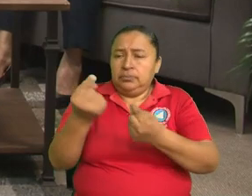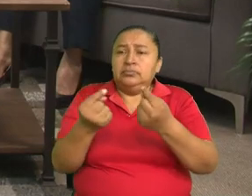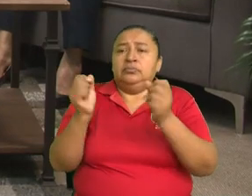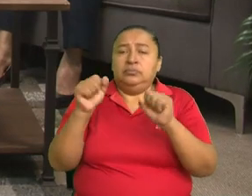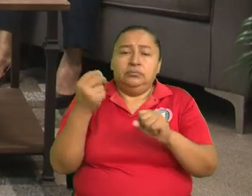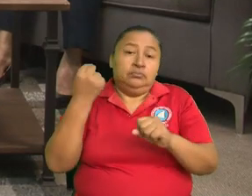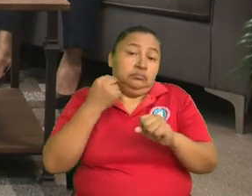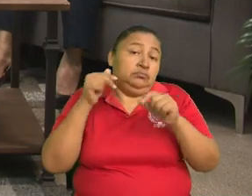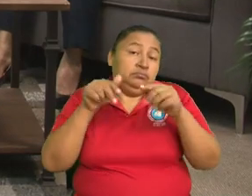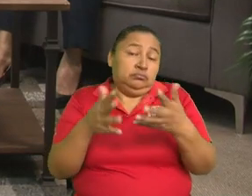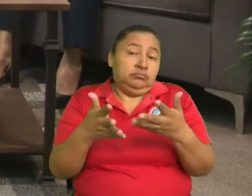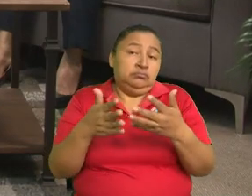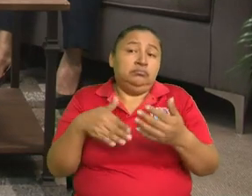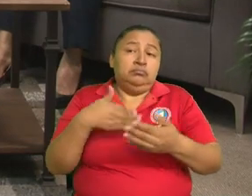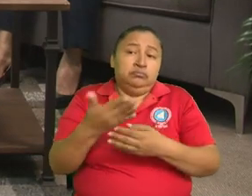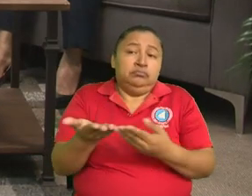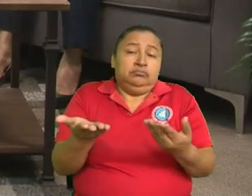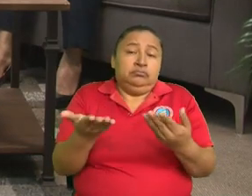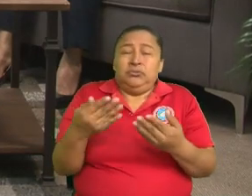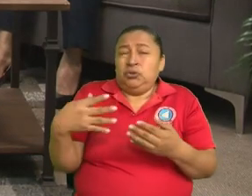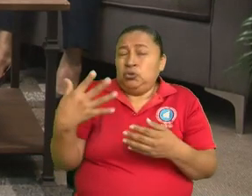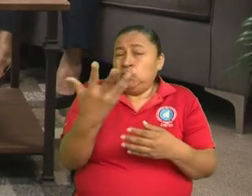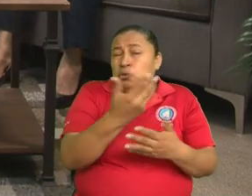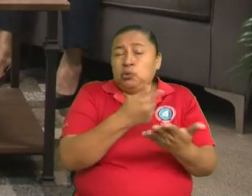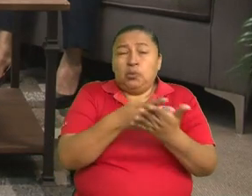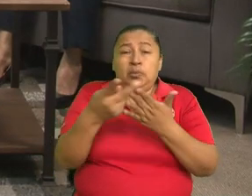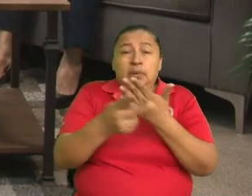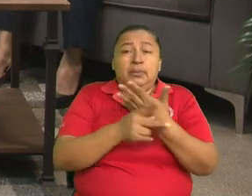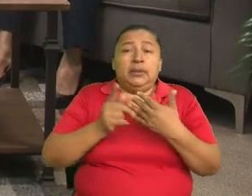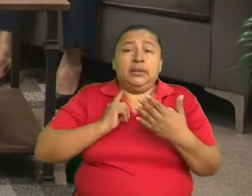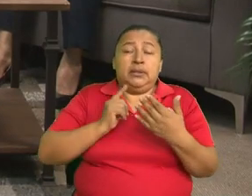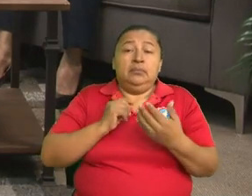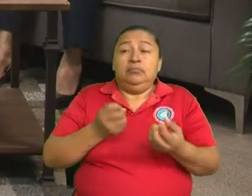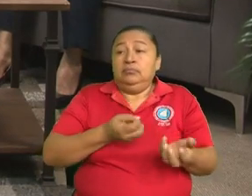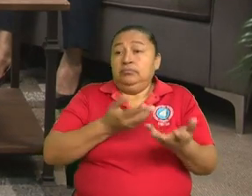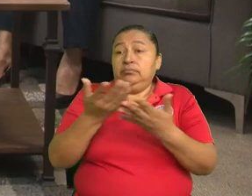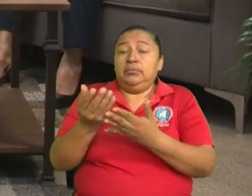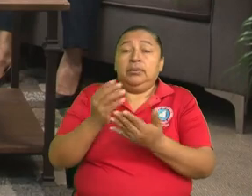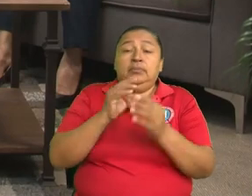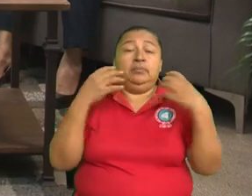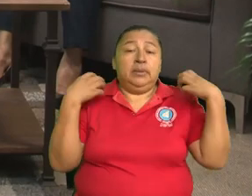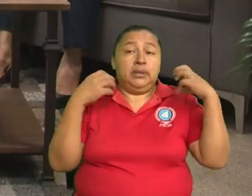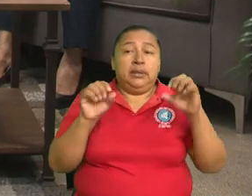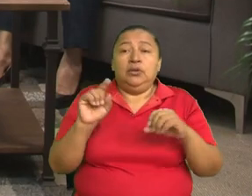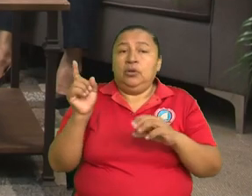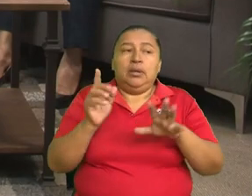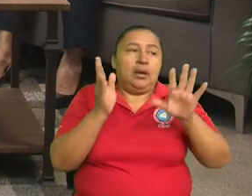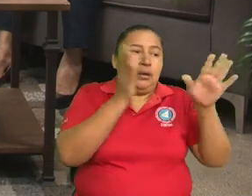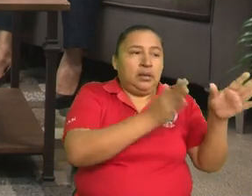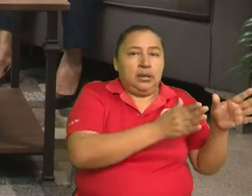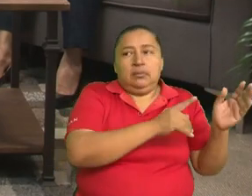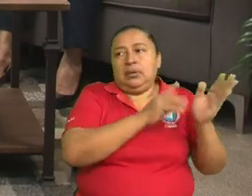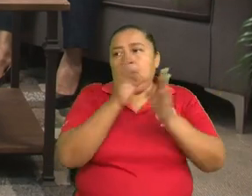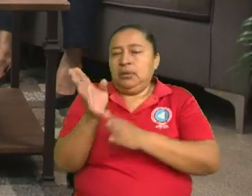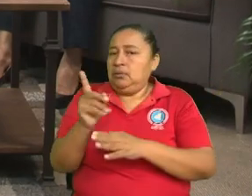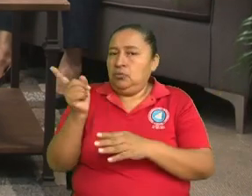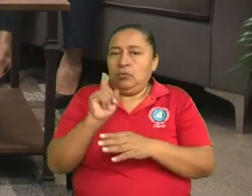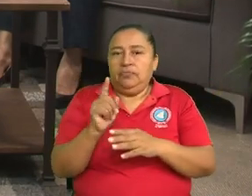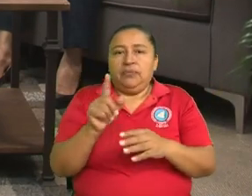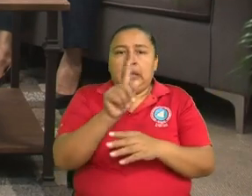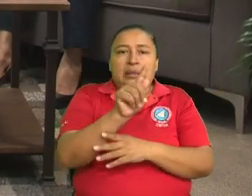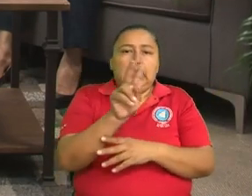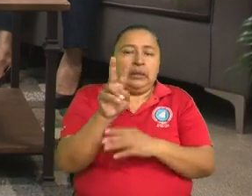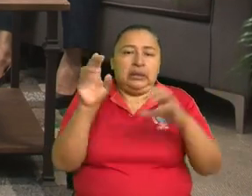accesar pues a y todos los programas que tenemos van para la Costa Caribe también, no es que es el Pacífico. Abstracto,